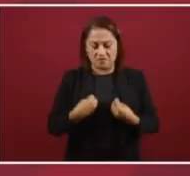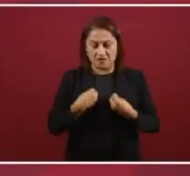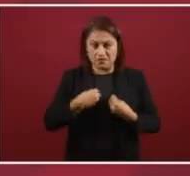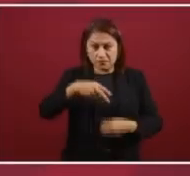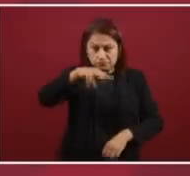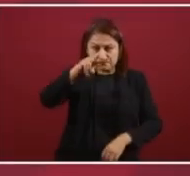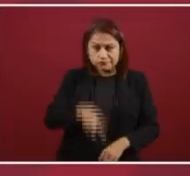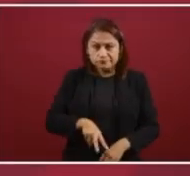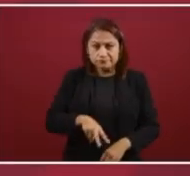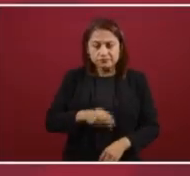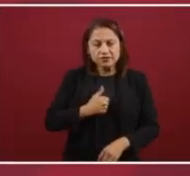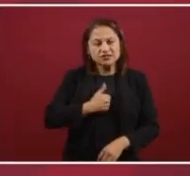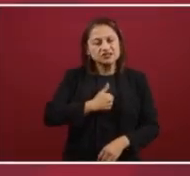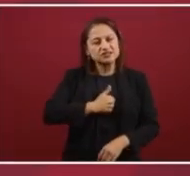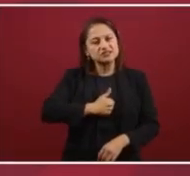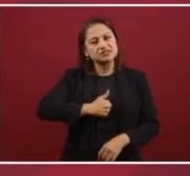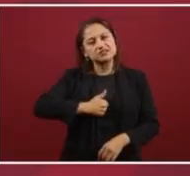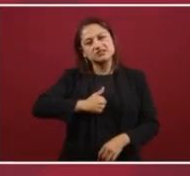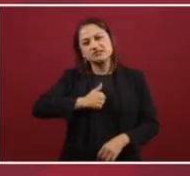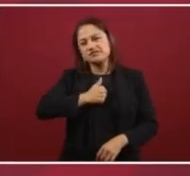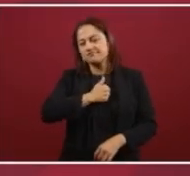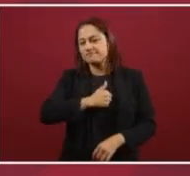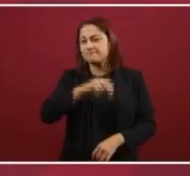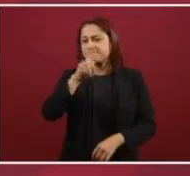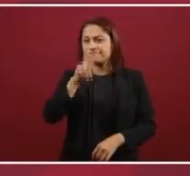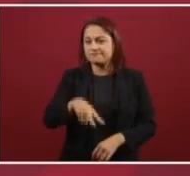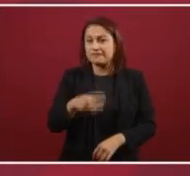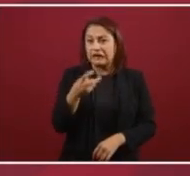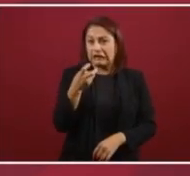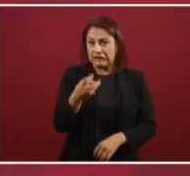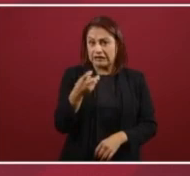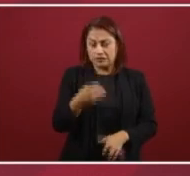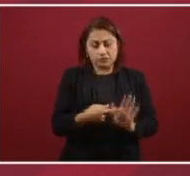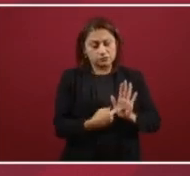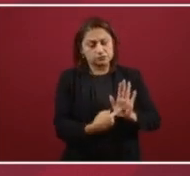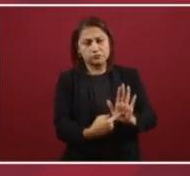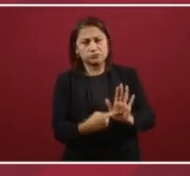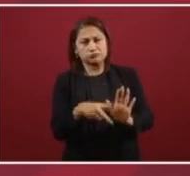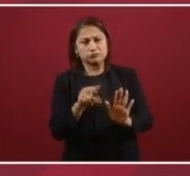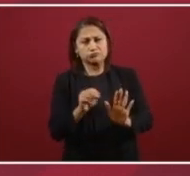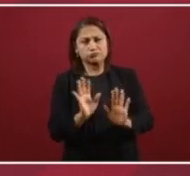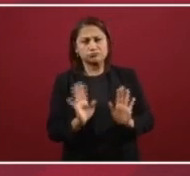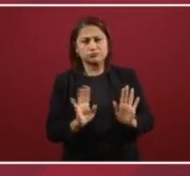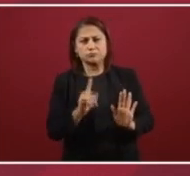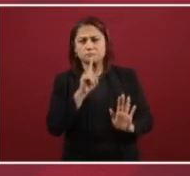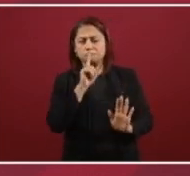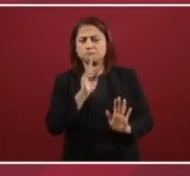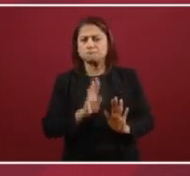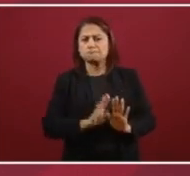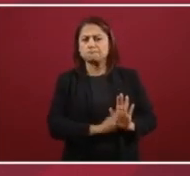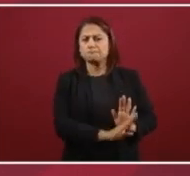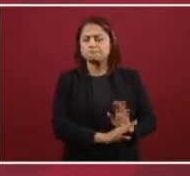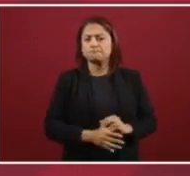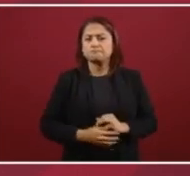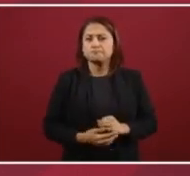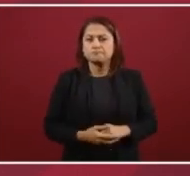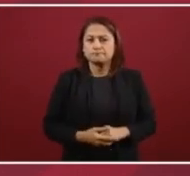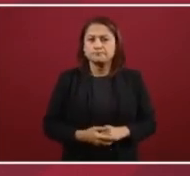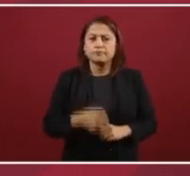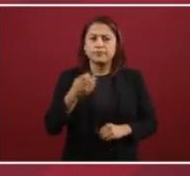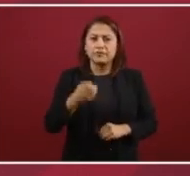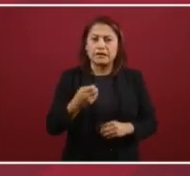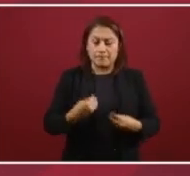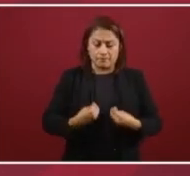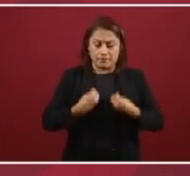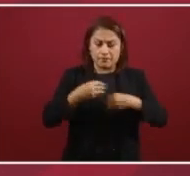El presidente Andrés Manuel López Obrador indicó que en el combate a las adicciones no se descarta nada, incluida la despenalización de